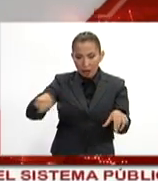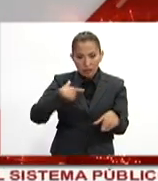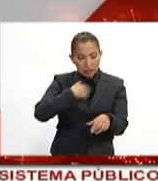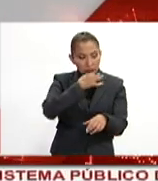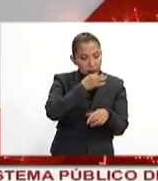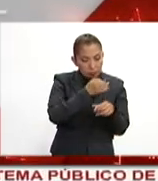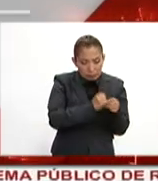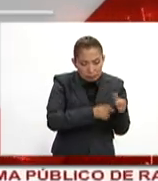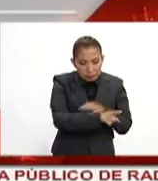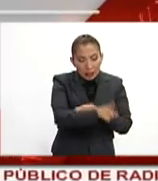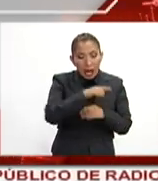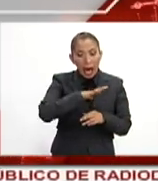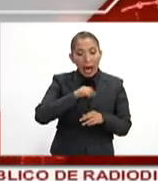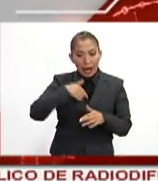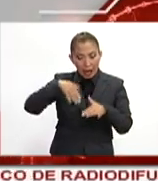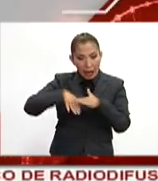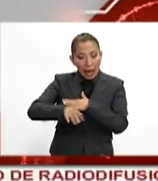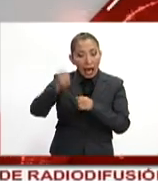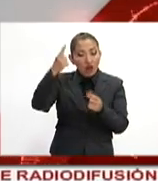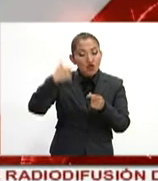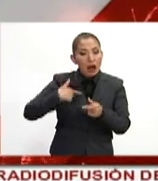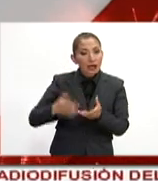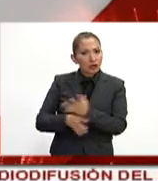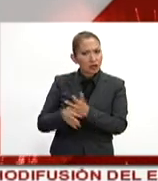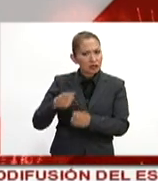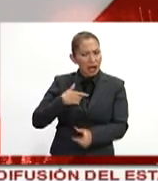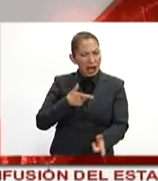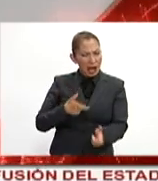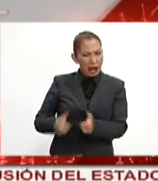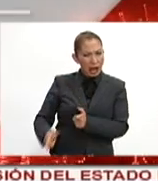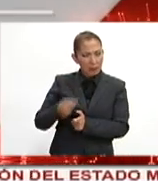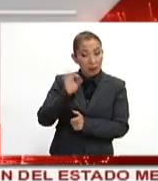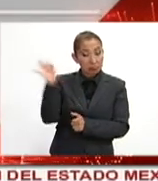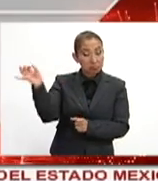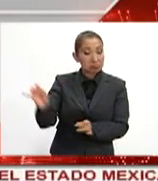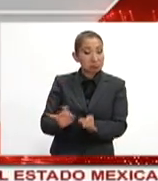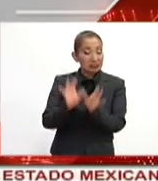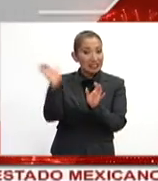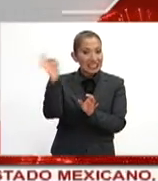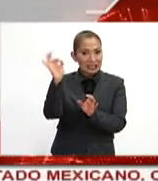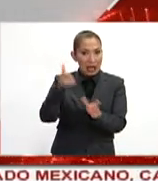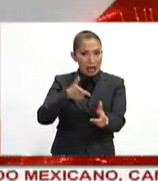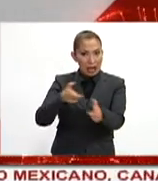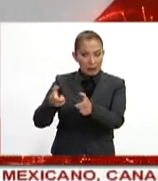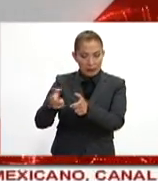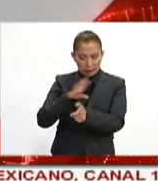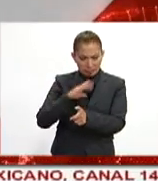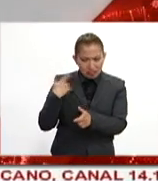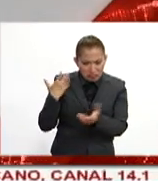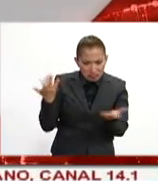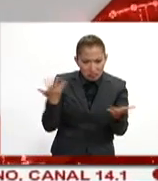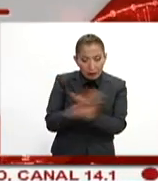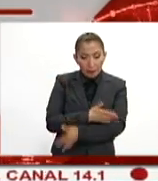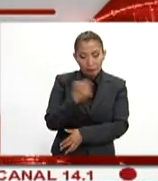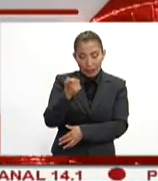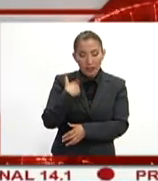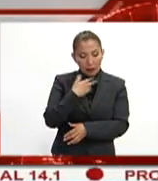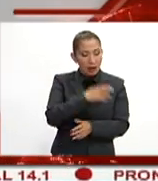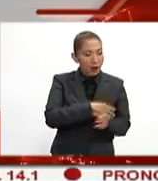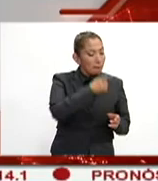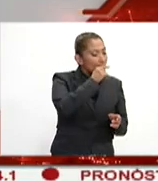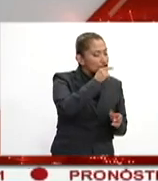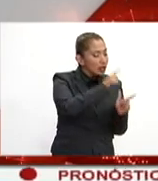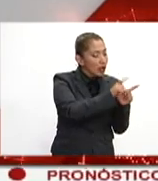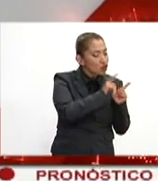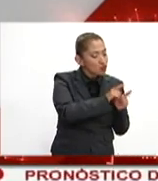información de que había habido introducción de algunos objetos, en este caso pudieron haber sido el tema de las armas. Esa es la razón por la cual se